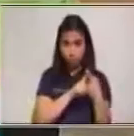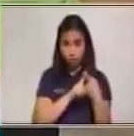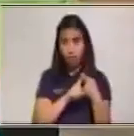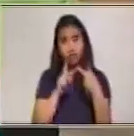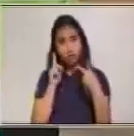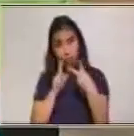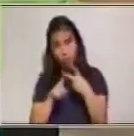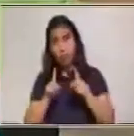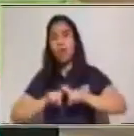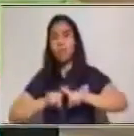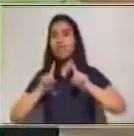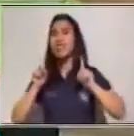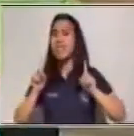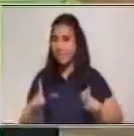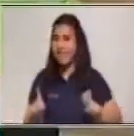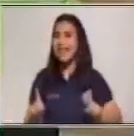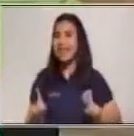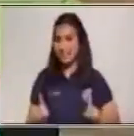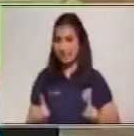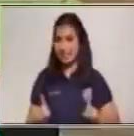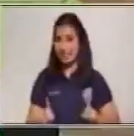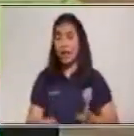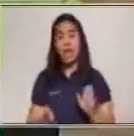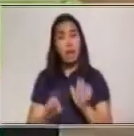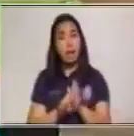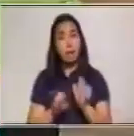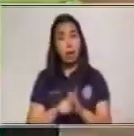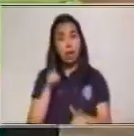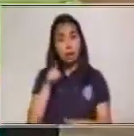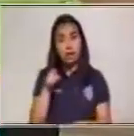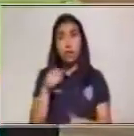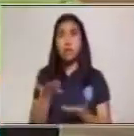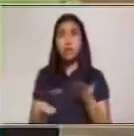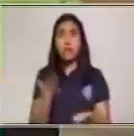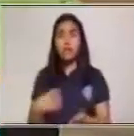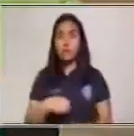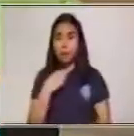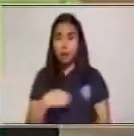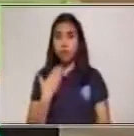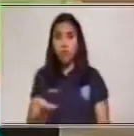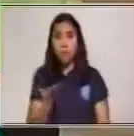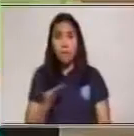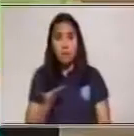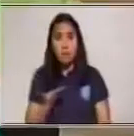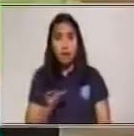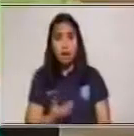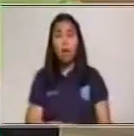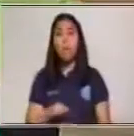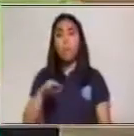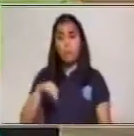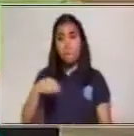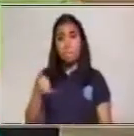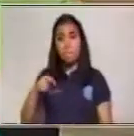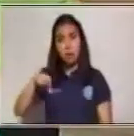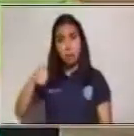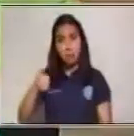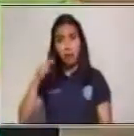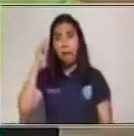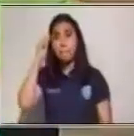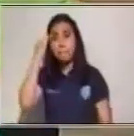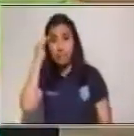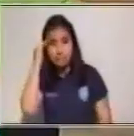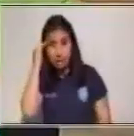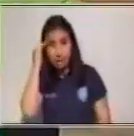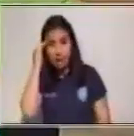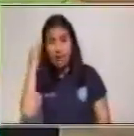mapa conceptual. No es lo mismo. Cuando a ti te pidan que elabores un mapa mental, recuerda que son las ideas y el mapa conceptual